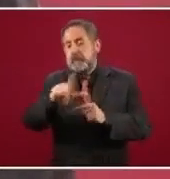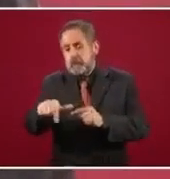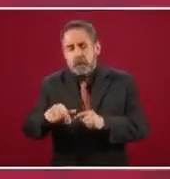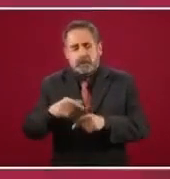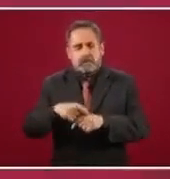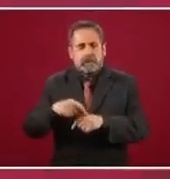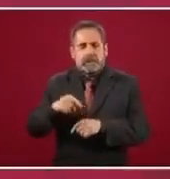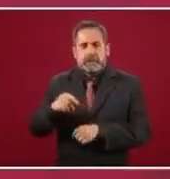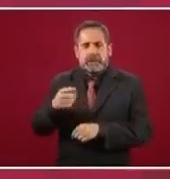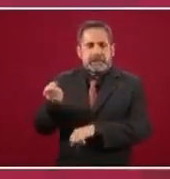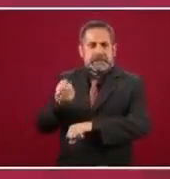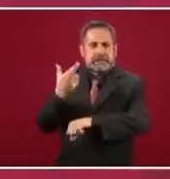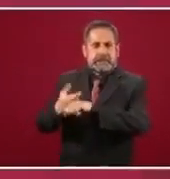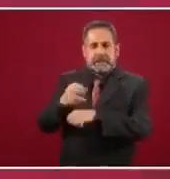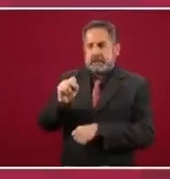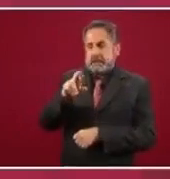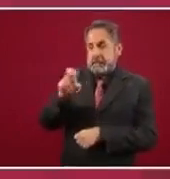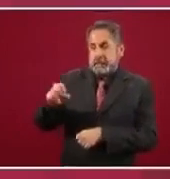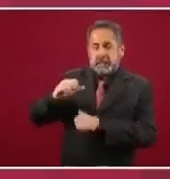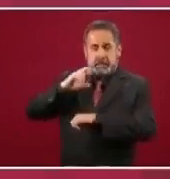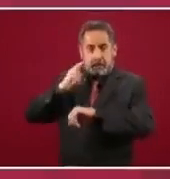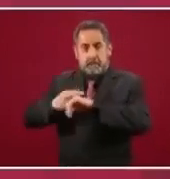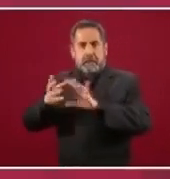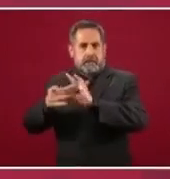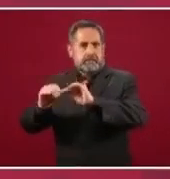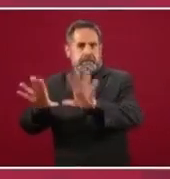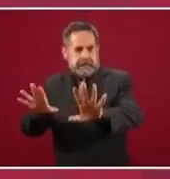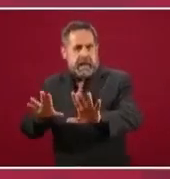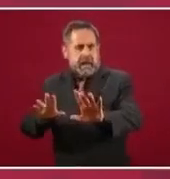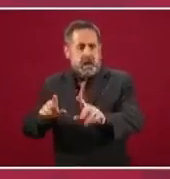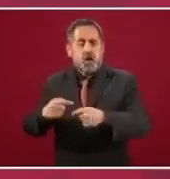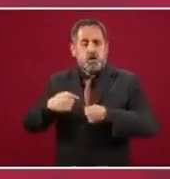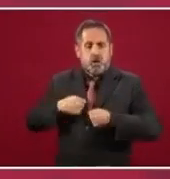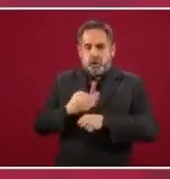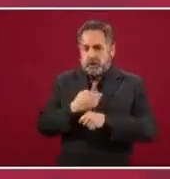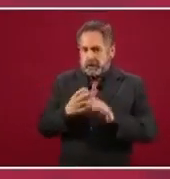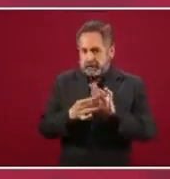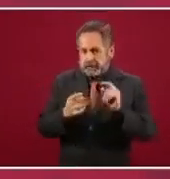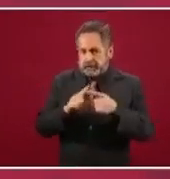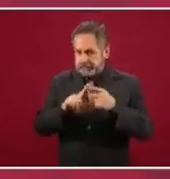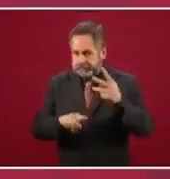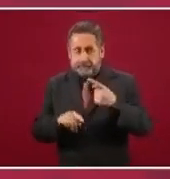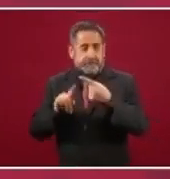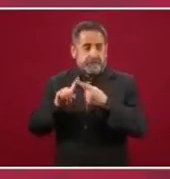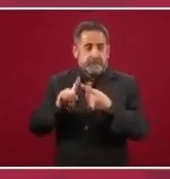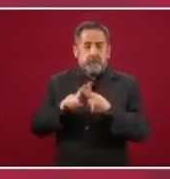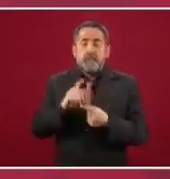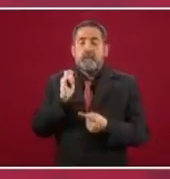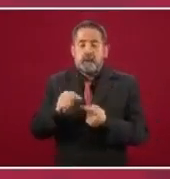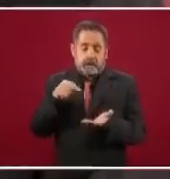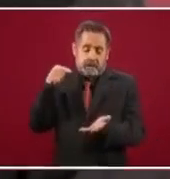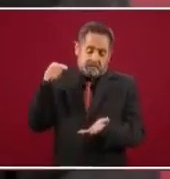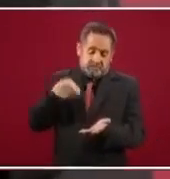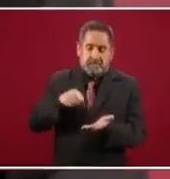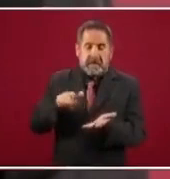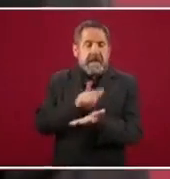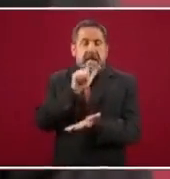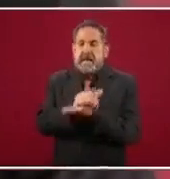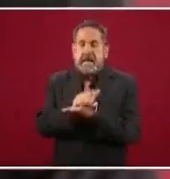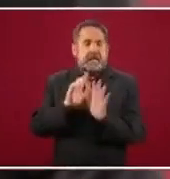Yo solo les digo dos cosas. Una, que se procura que se aplique la ley sin